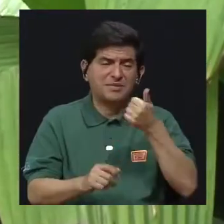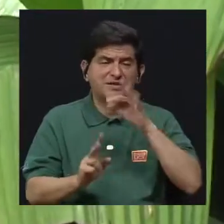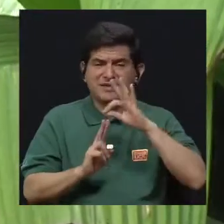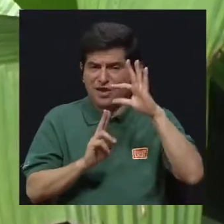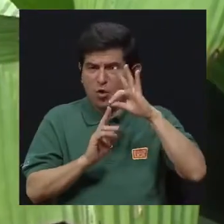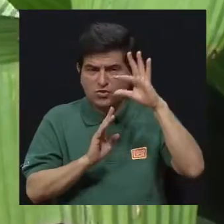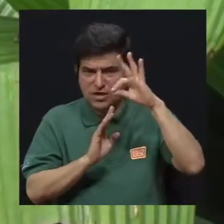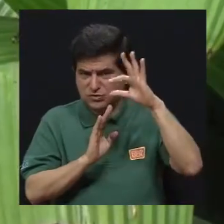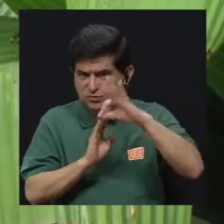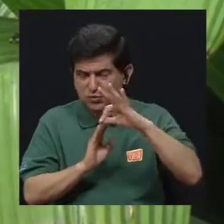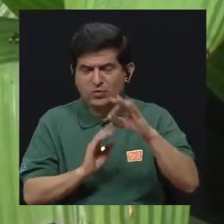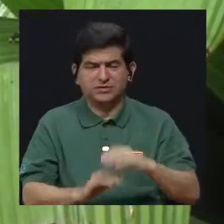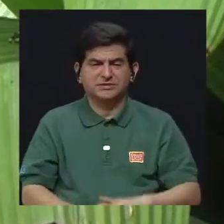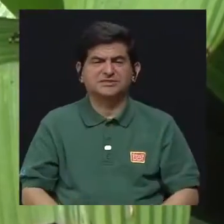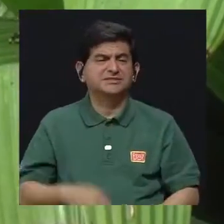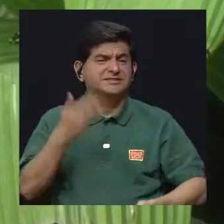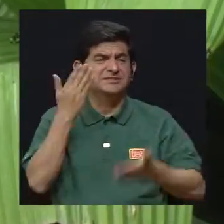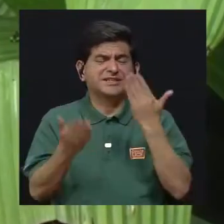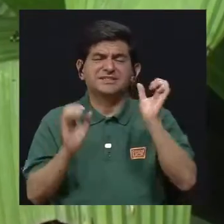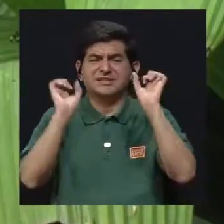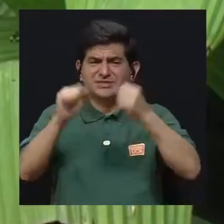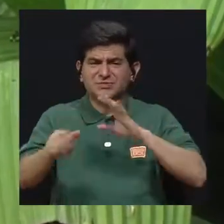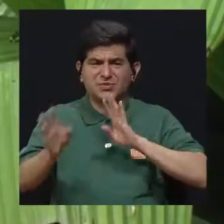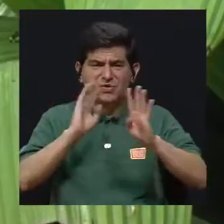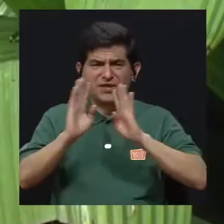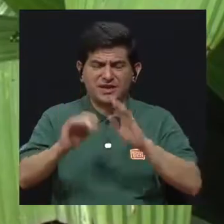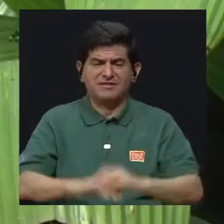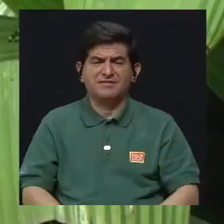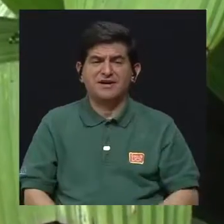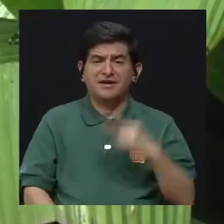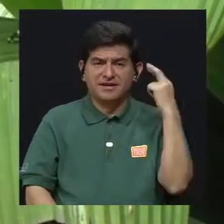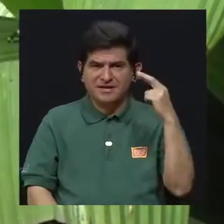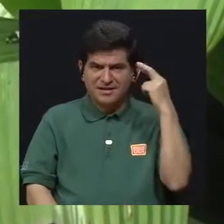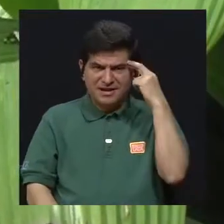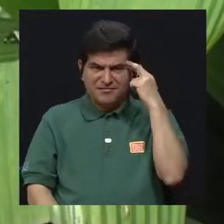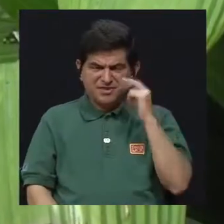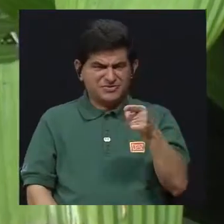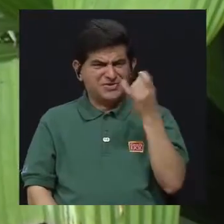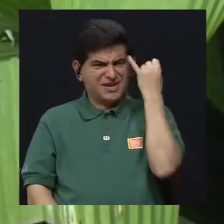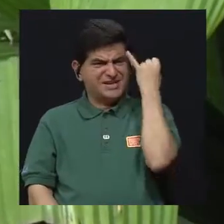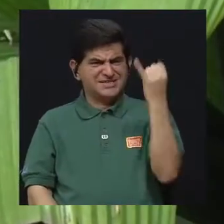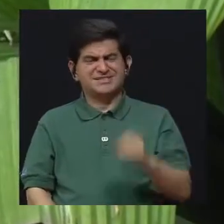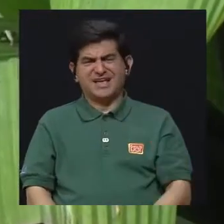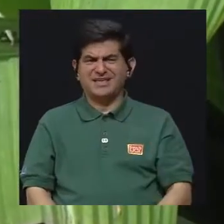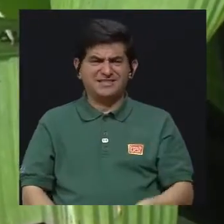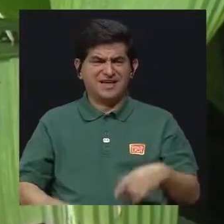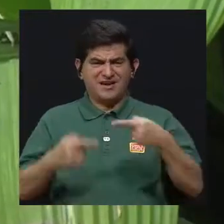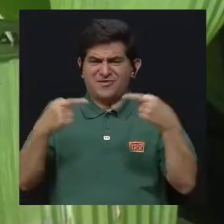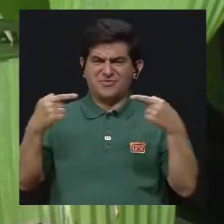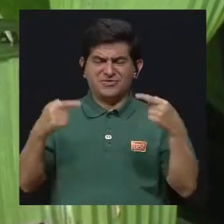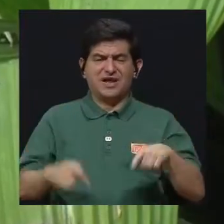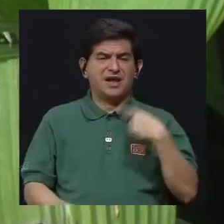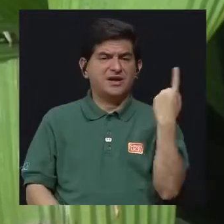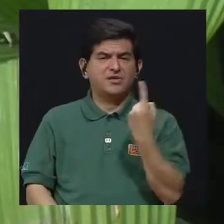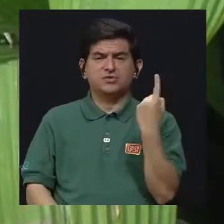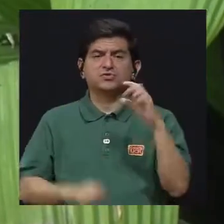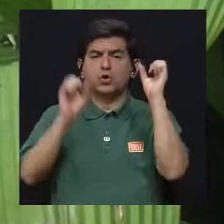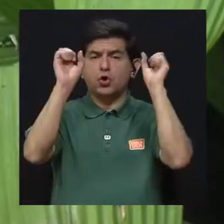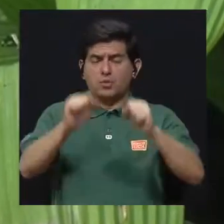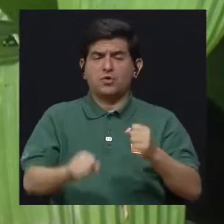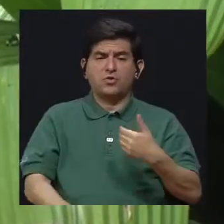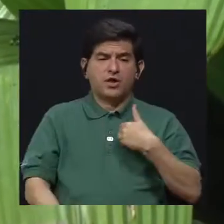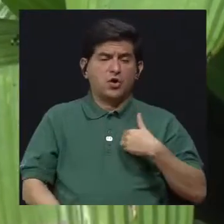otras alternativas. Entonces, tal vez si nos podemos referir un poco, porque se ha tenido esta visión dicotómica de que solo se puede